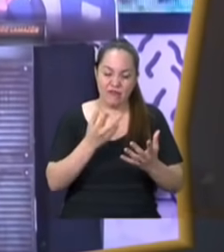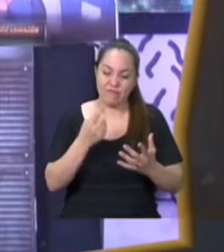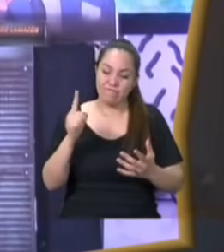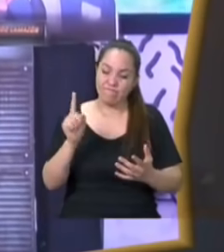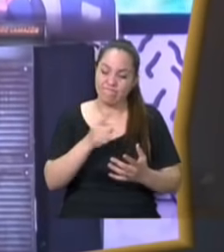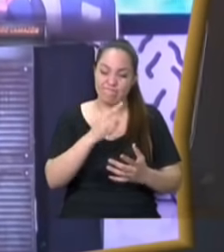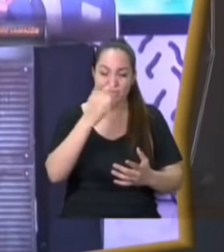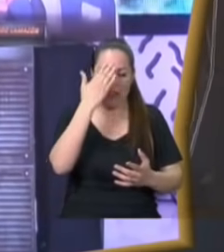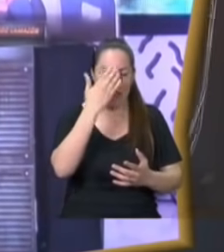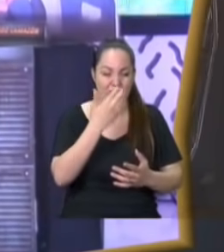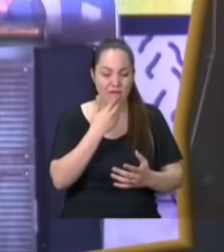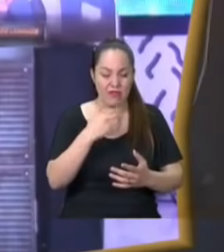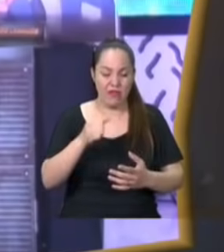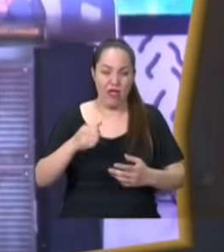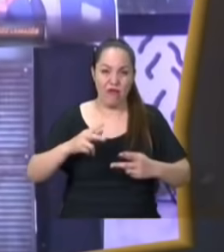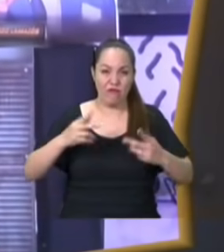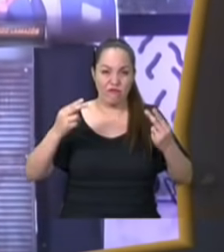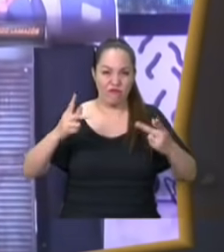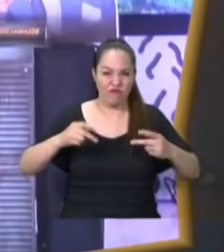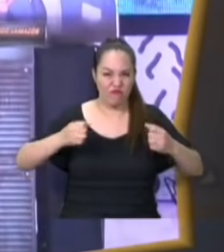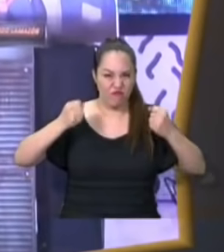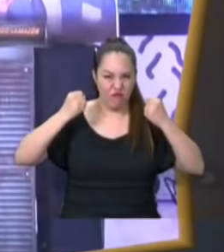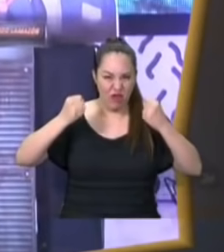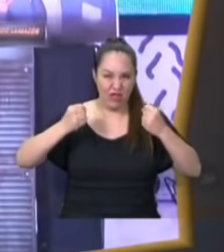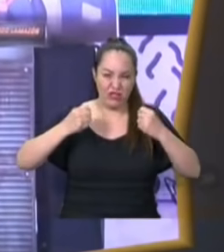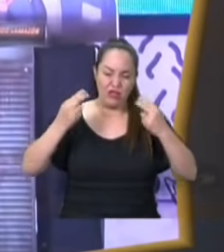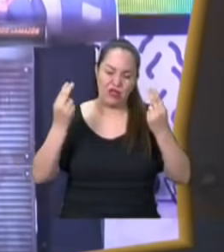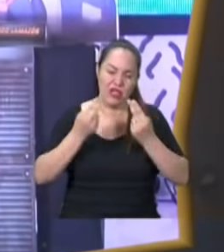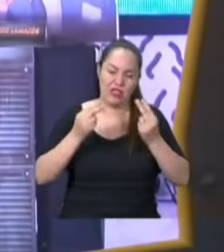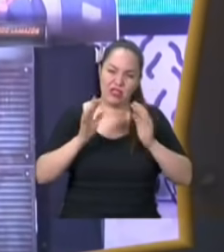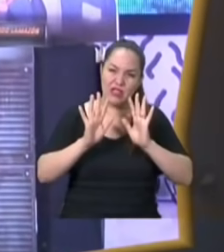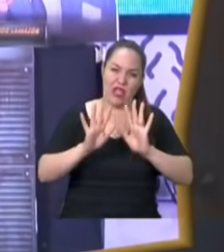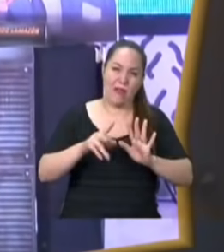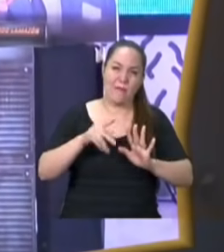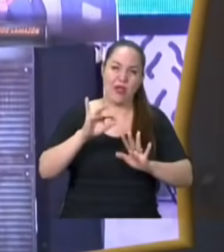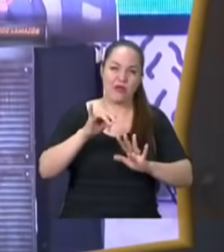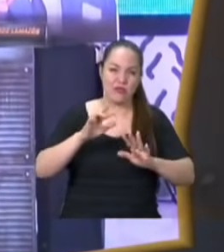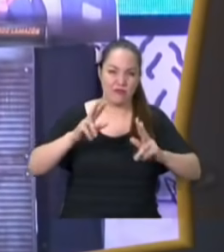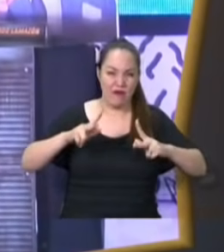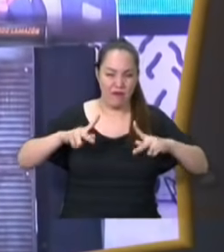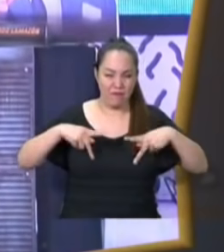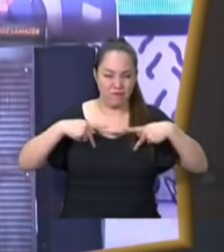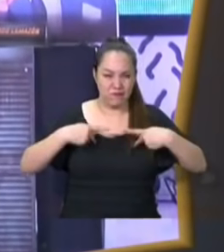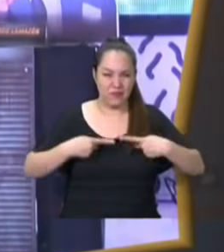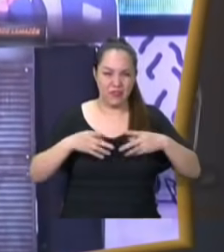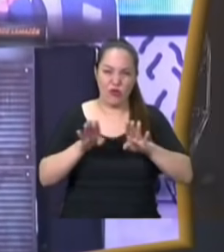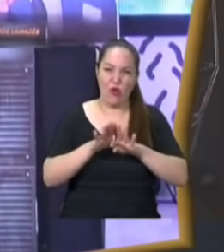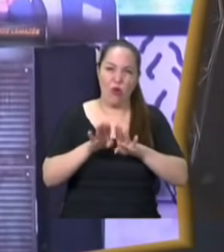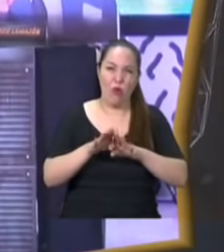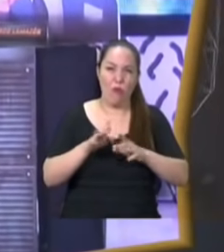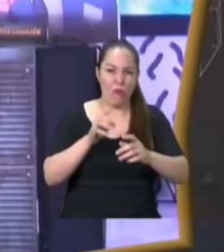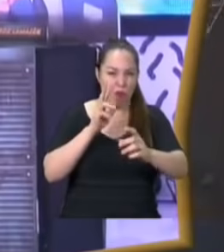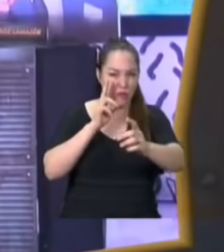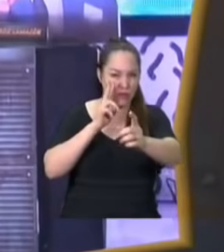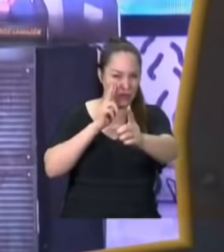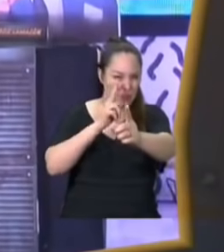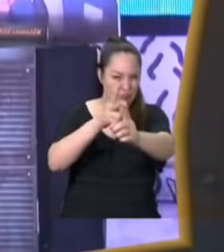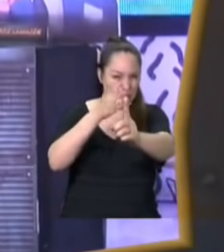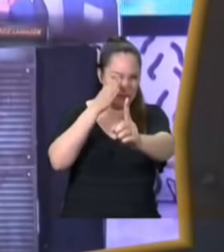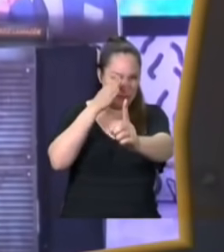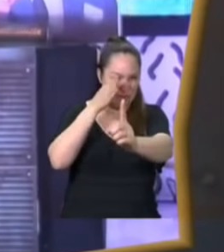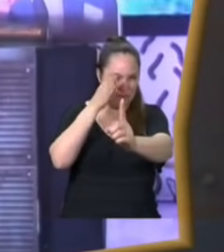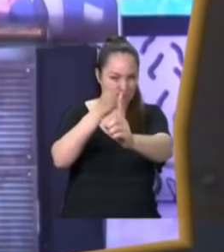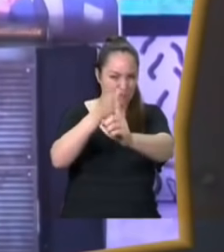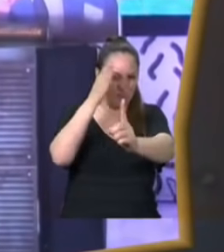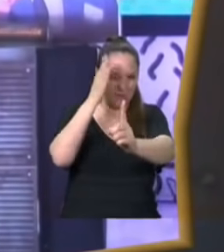en los anteriores. Y ahora se necesita una buena puntería para tumbar con esos globos, esos